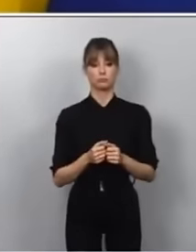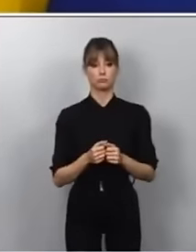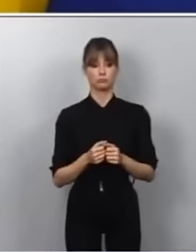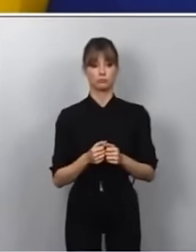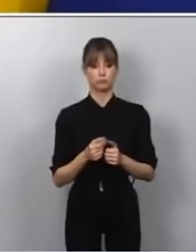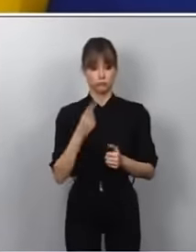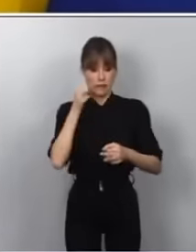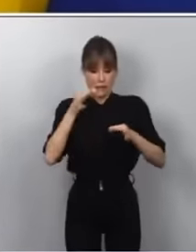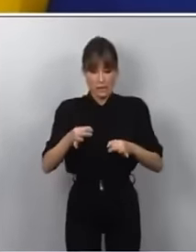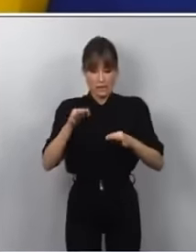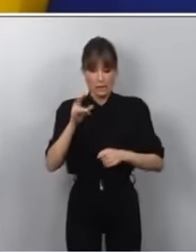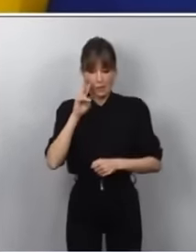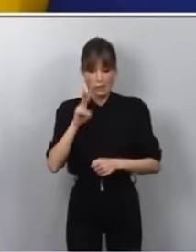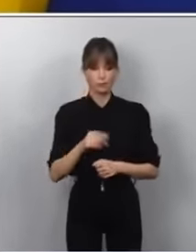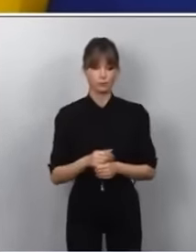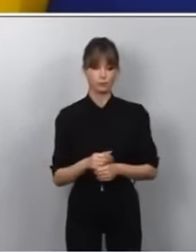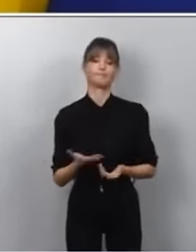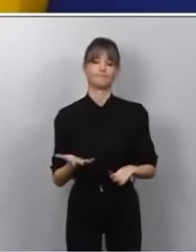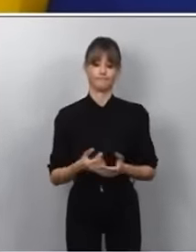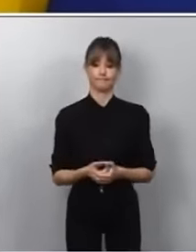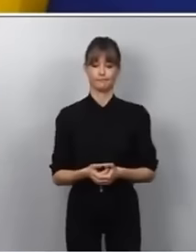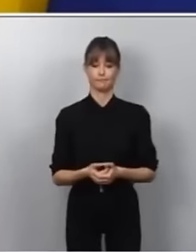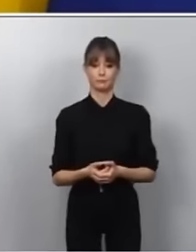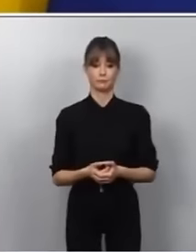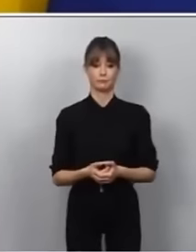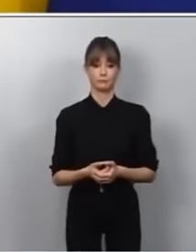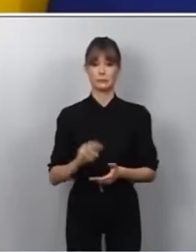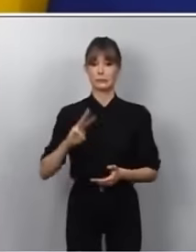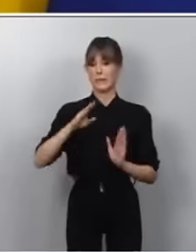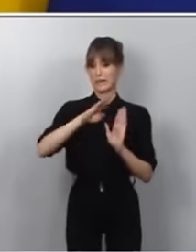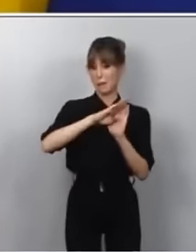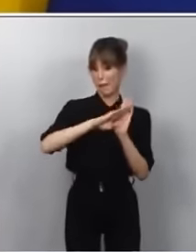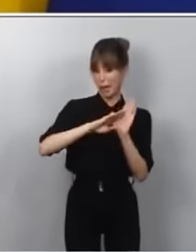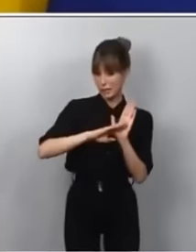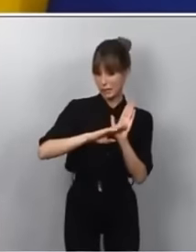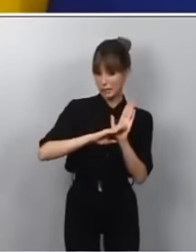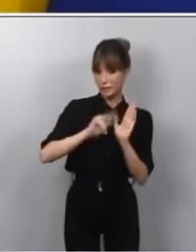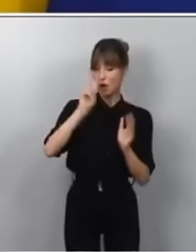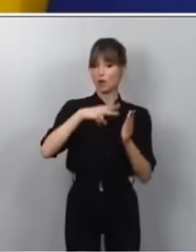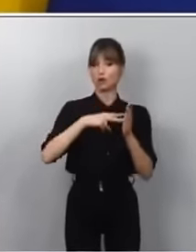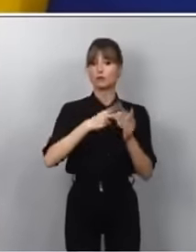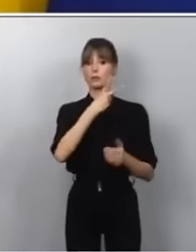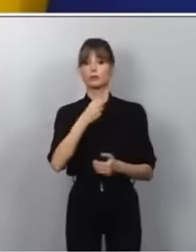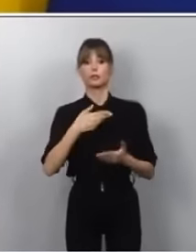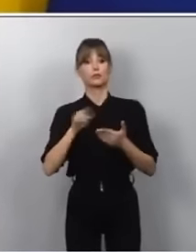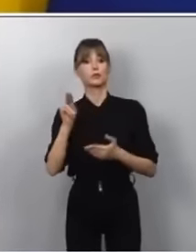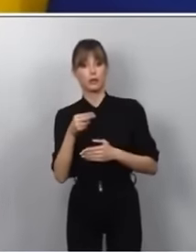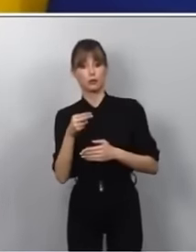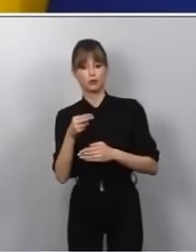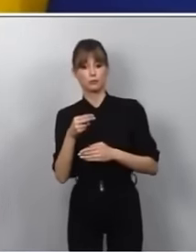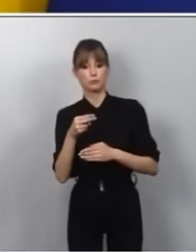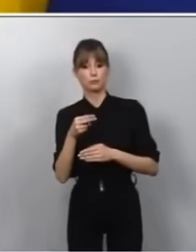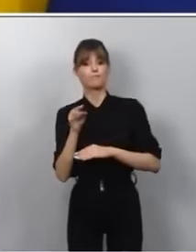verdadera realidad, que es sacar adelante, como digo, este tercer paquete, estas más de 2.200 millones de euros dirigidos a